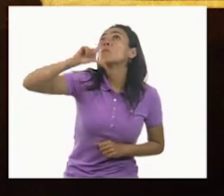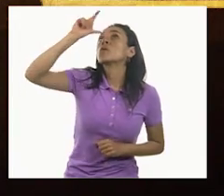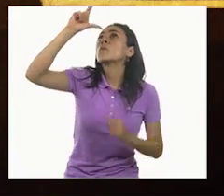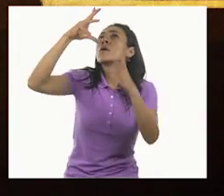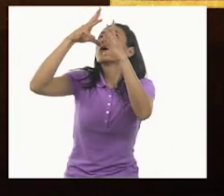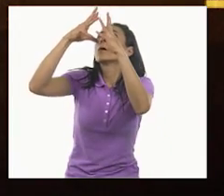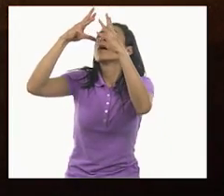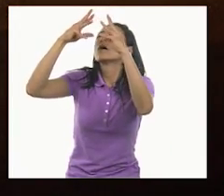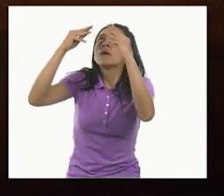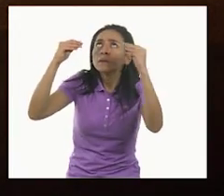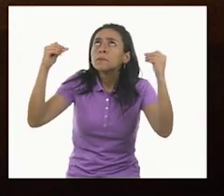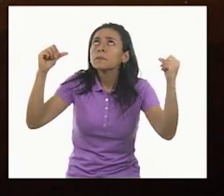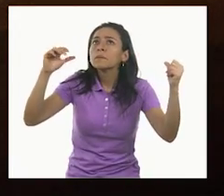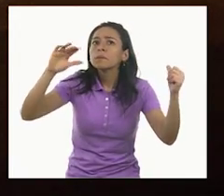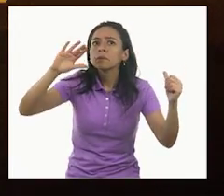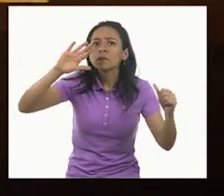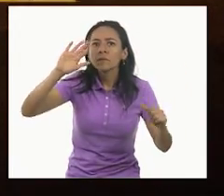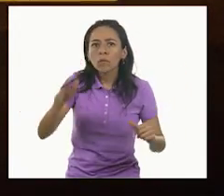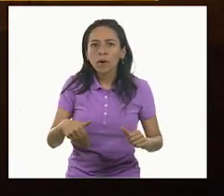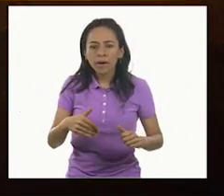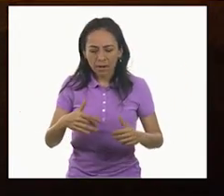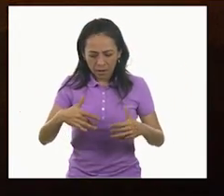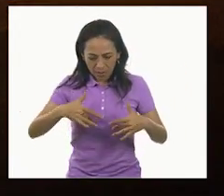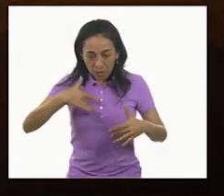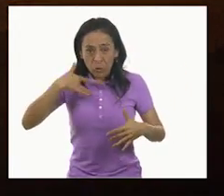ni takatsanahwa